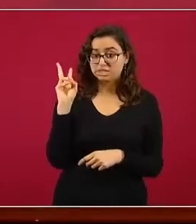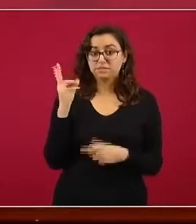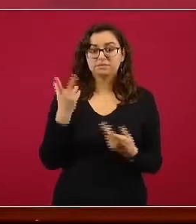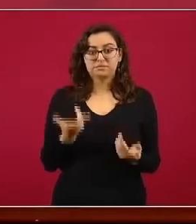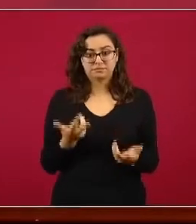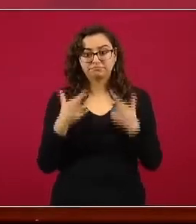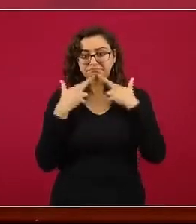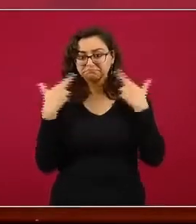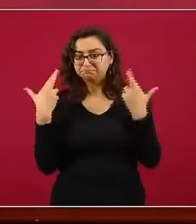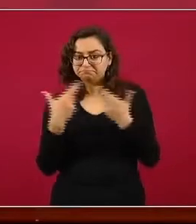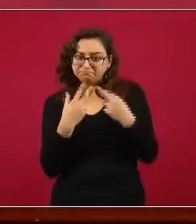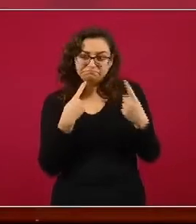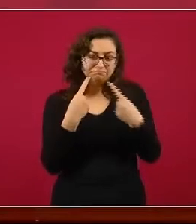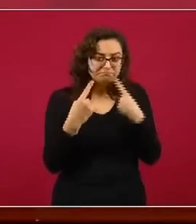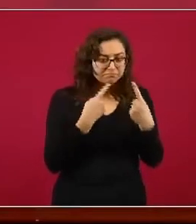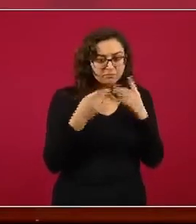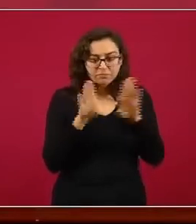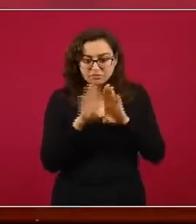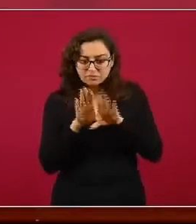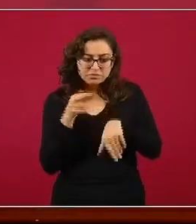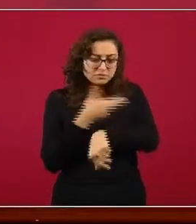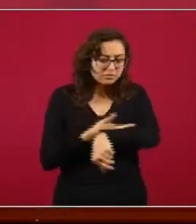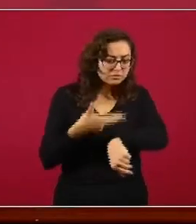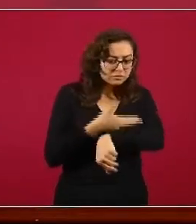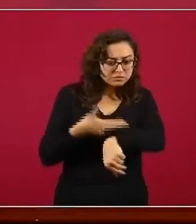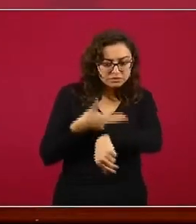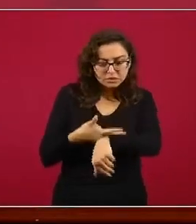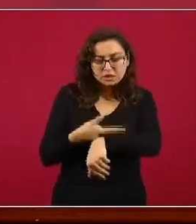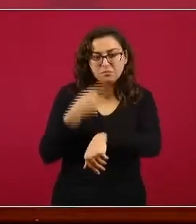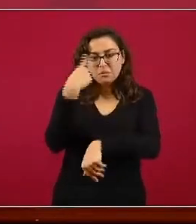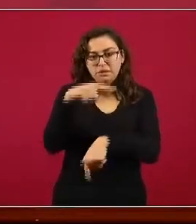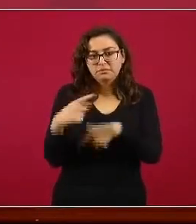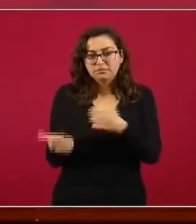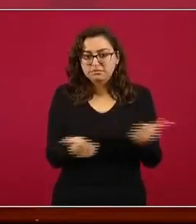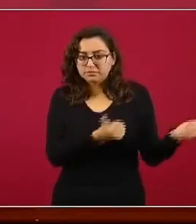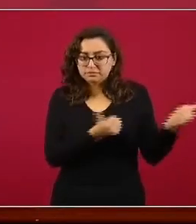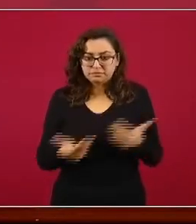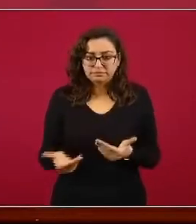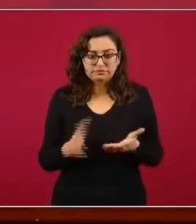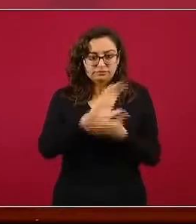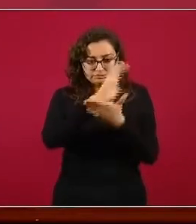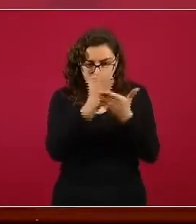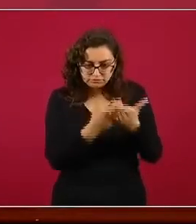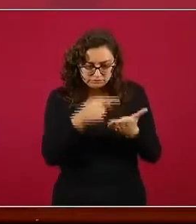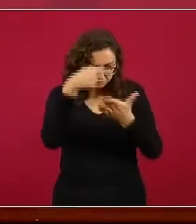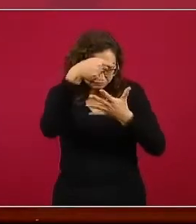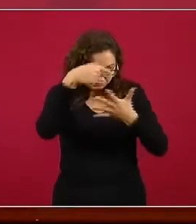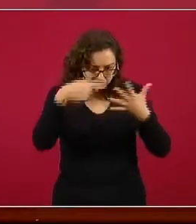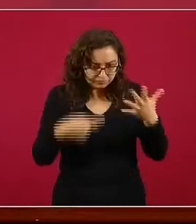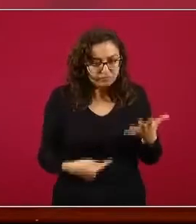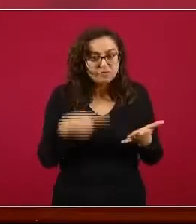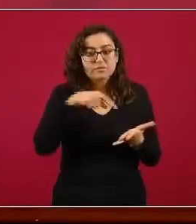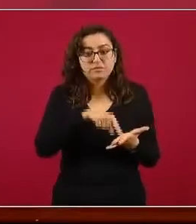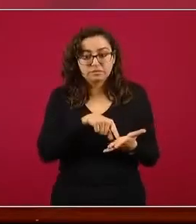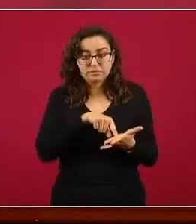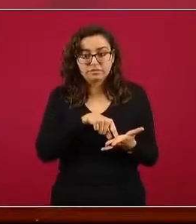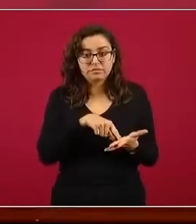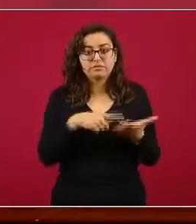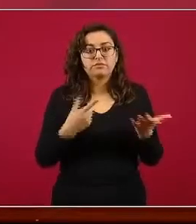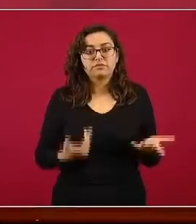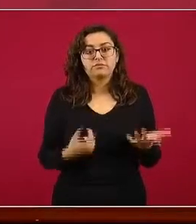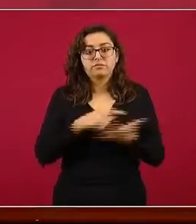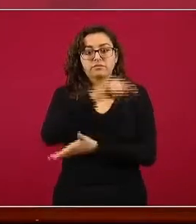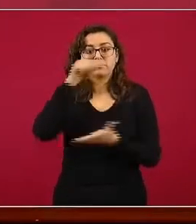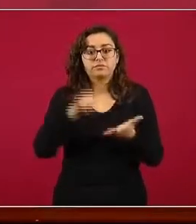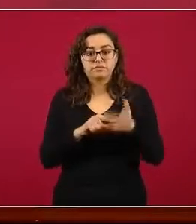para identificar todos los componentes de la logística de entrega. En el contrato con Pfizer se contempla la entrega en los puntos